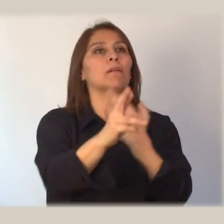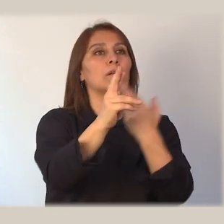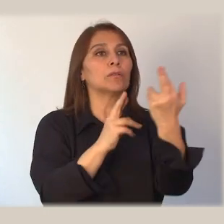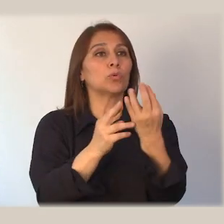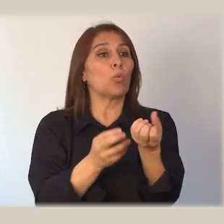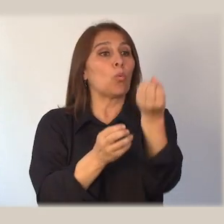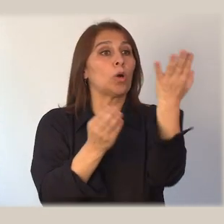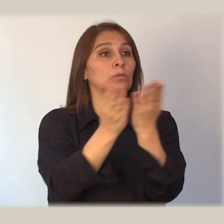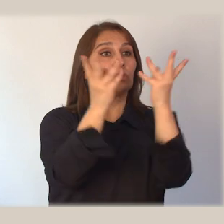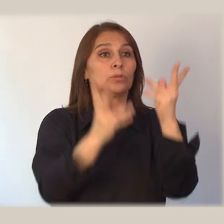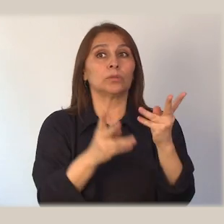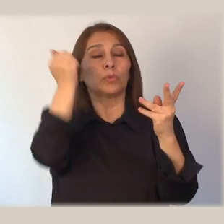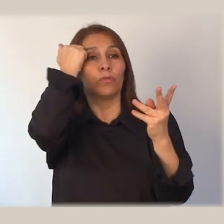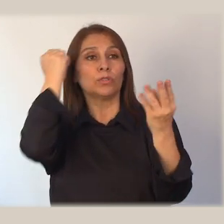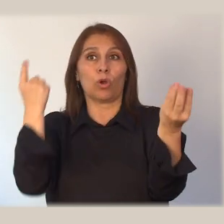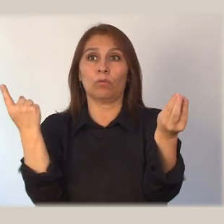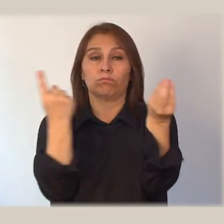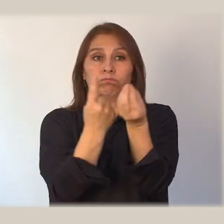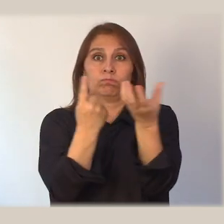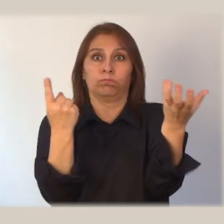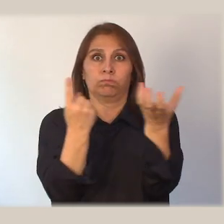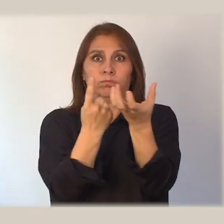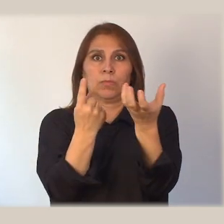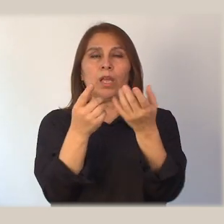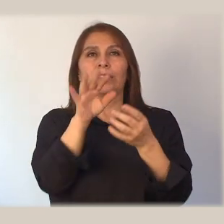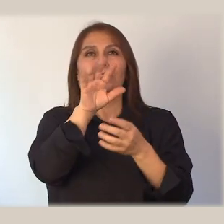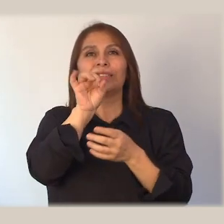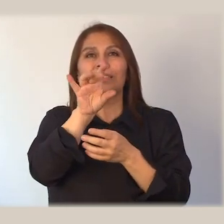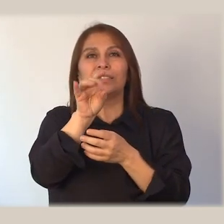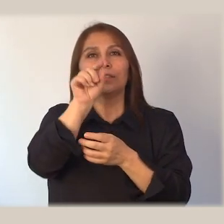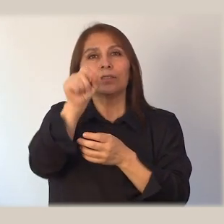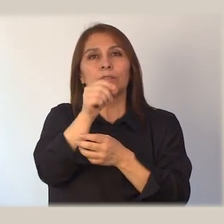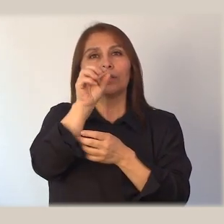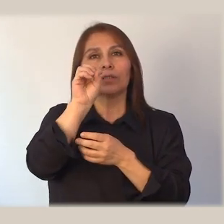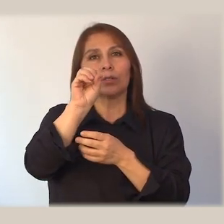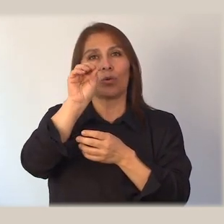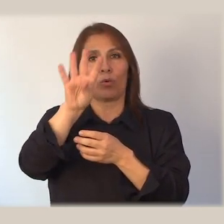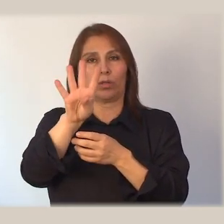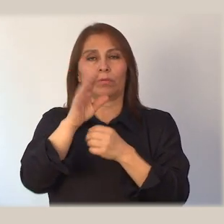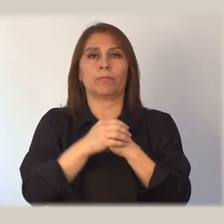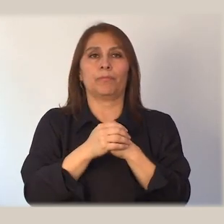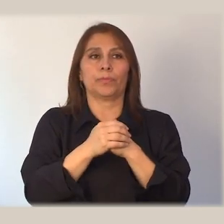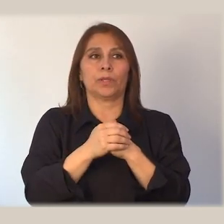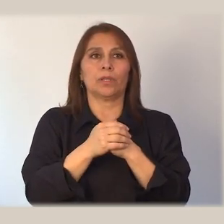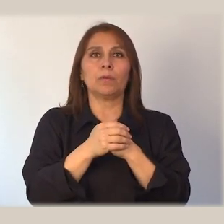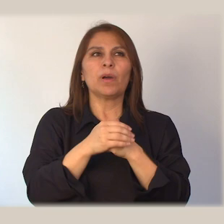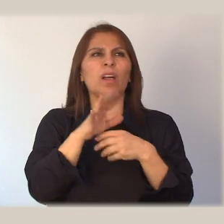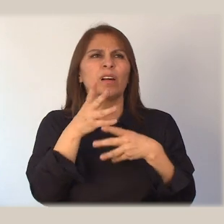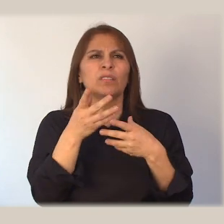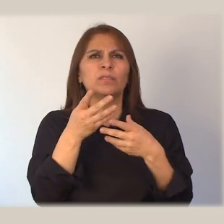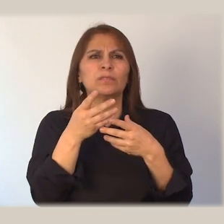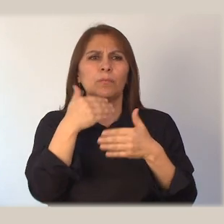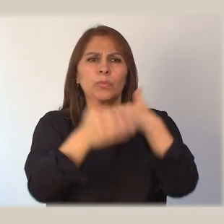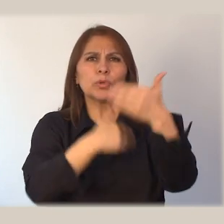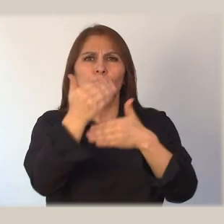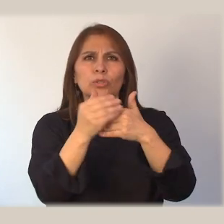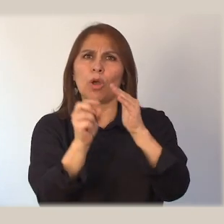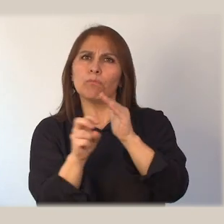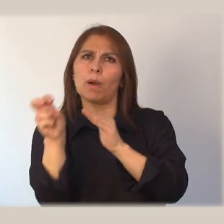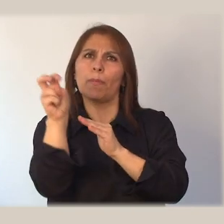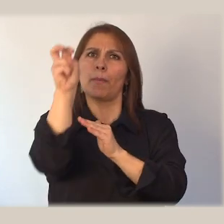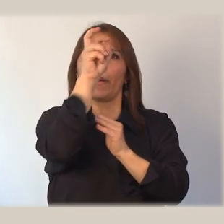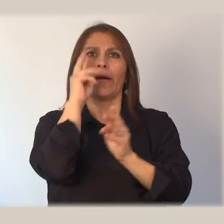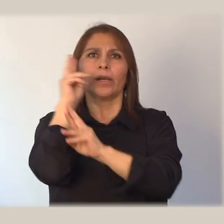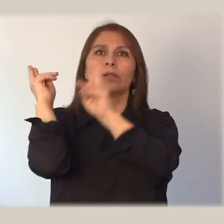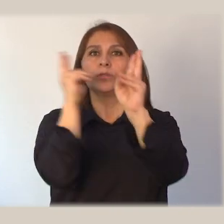estabilidad en la relación entre el número de estudiantes por profesor que es de 1504 y la reducción de los tiempos para el trámite